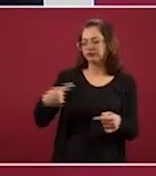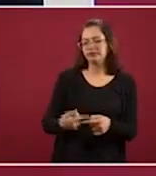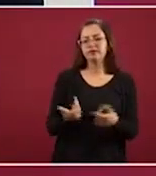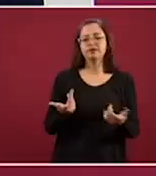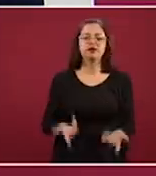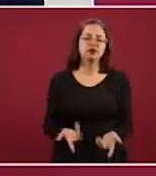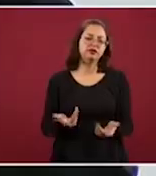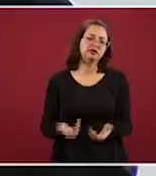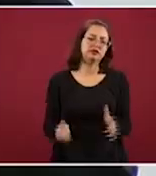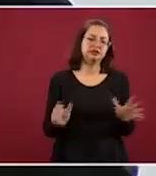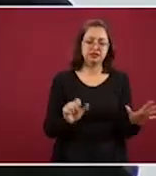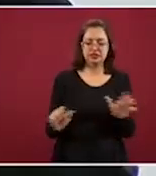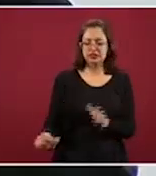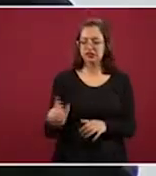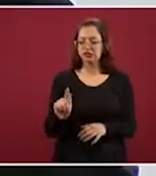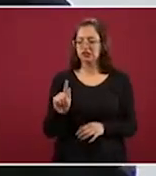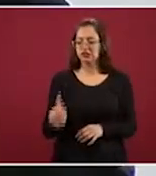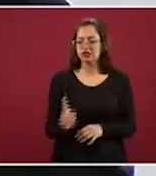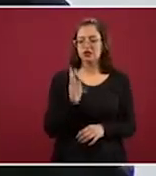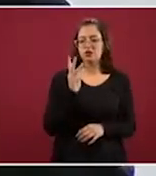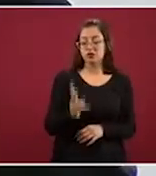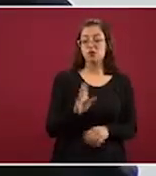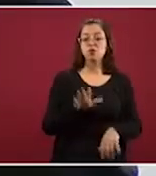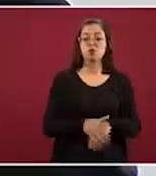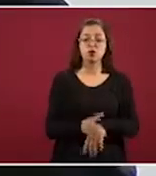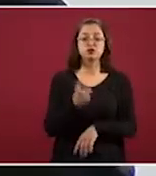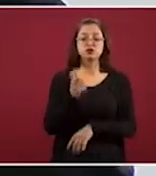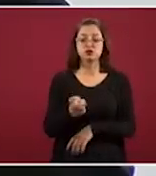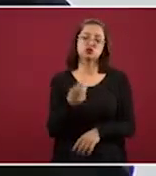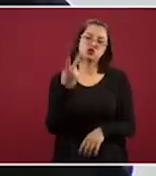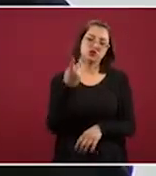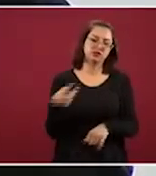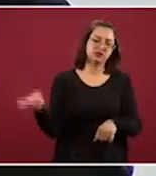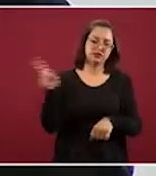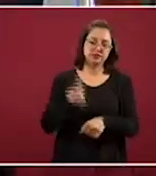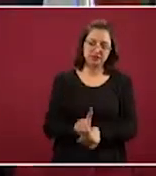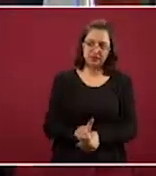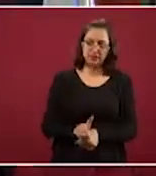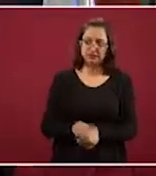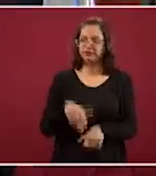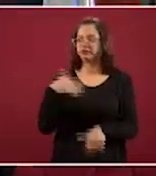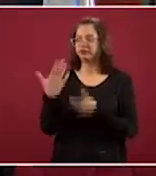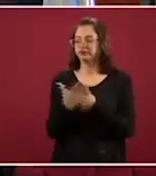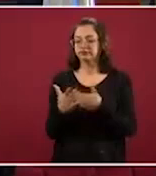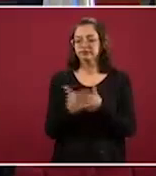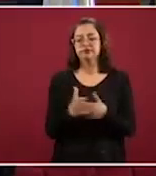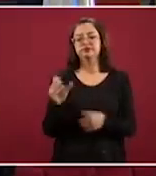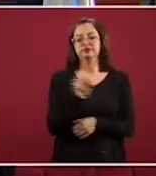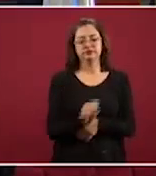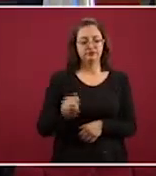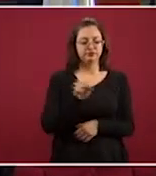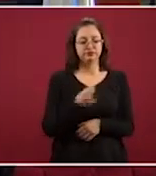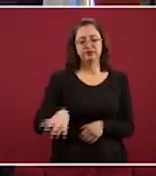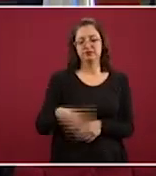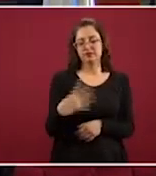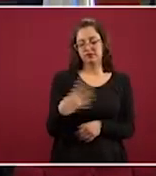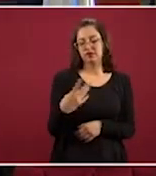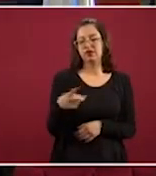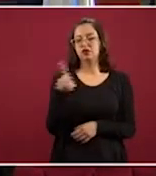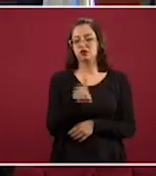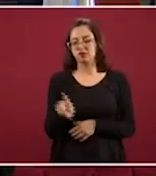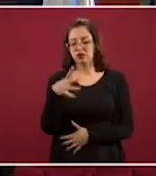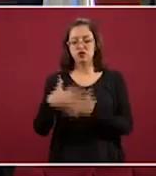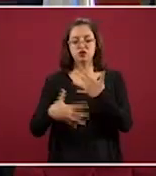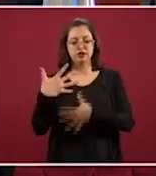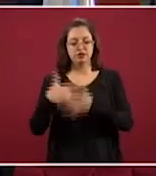son 674 lotes. Por eso lo vamos a hacer en dos días. Lo hacemos el próximo sábado 14 y el domingo 15